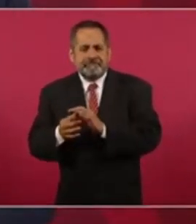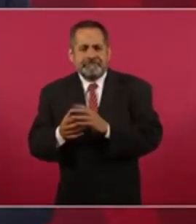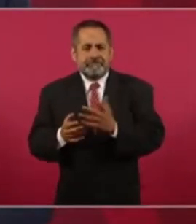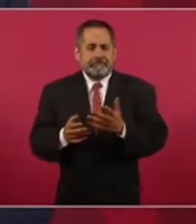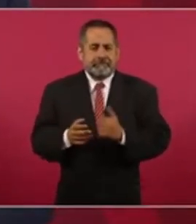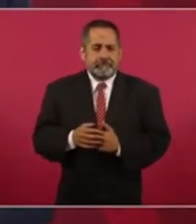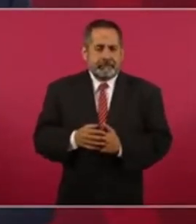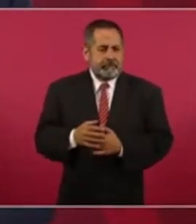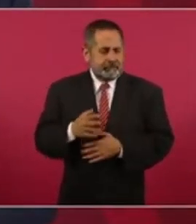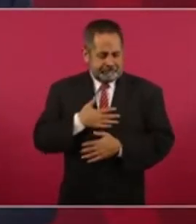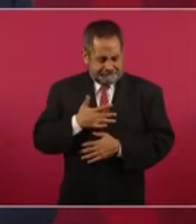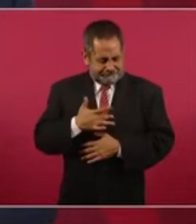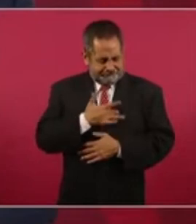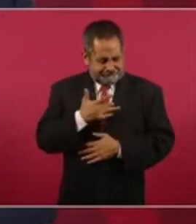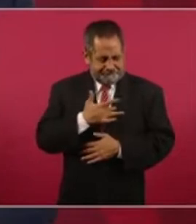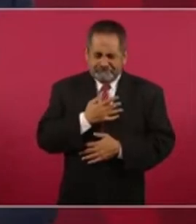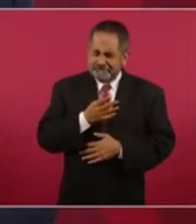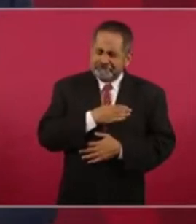de su bondad.